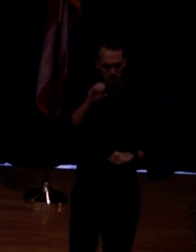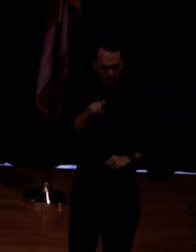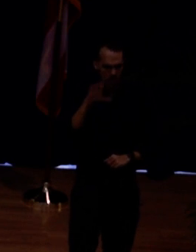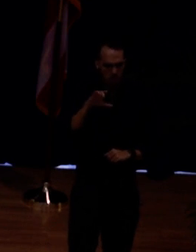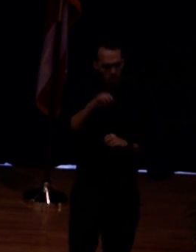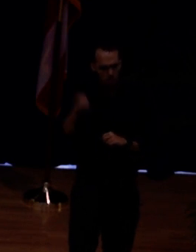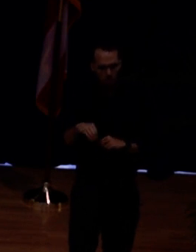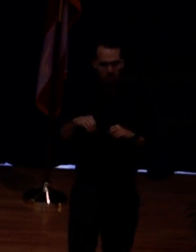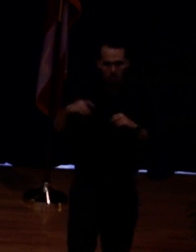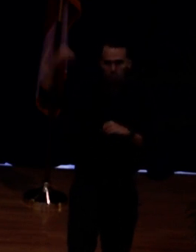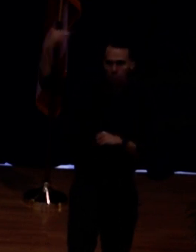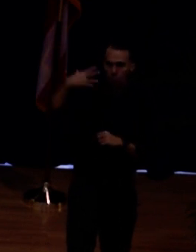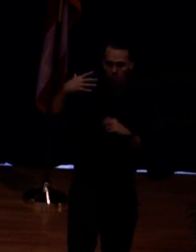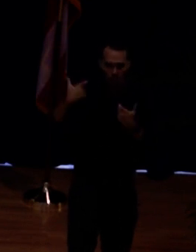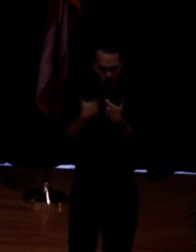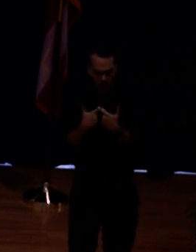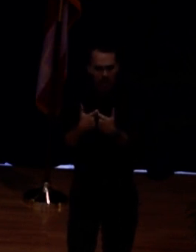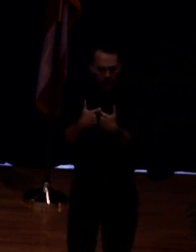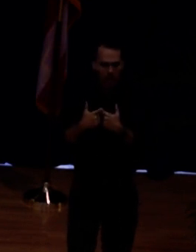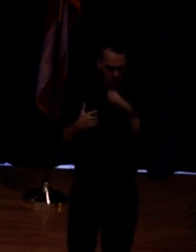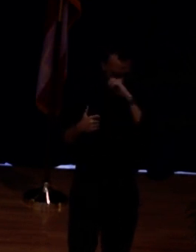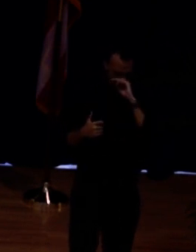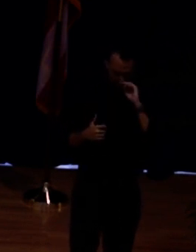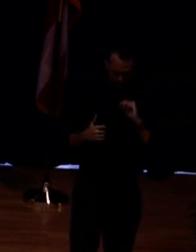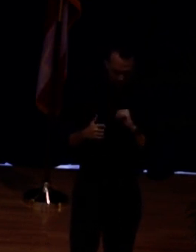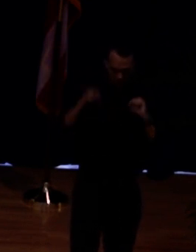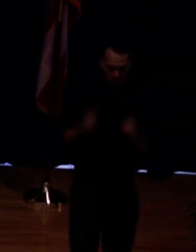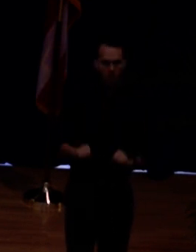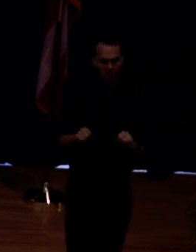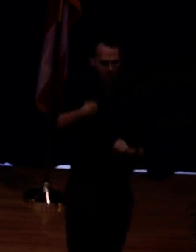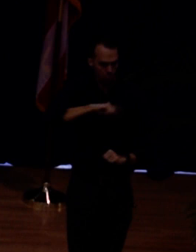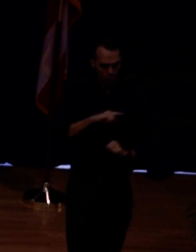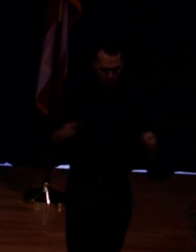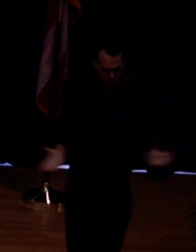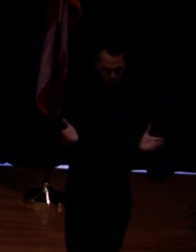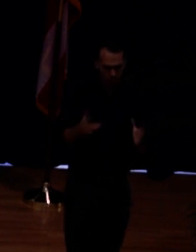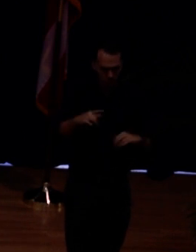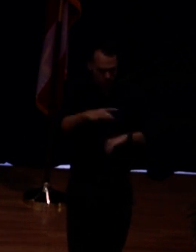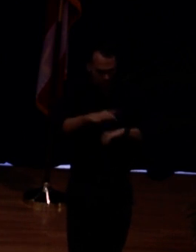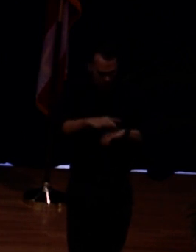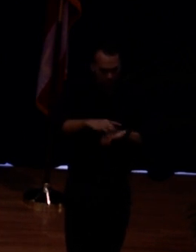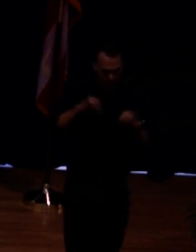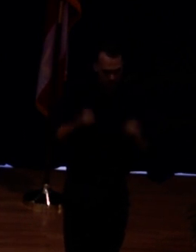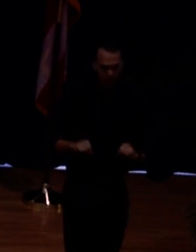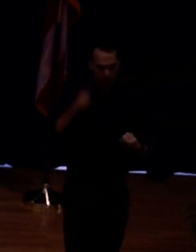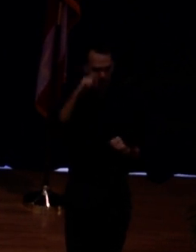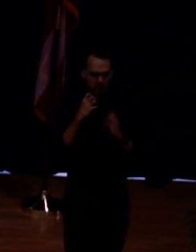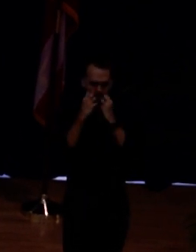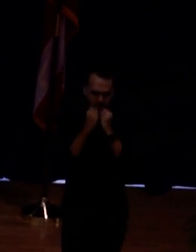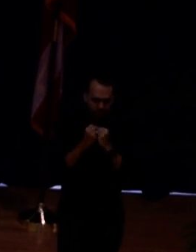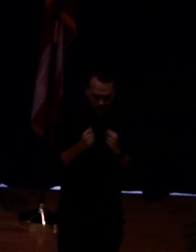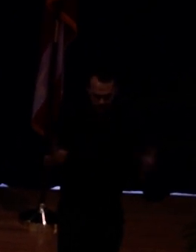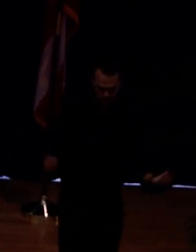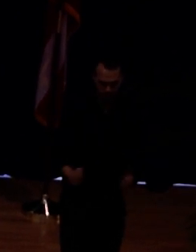renovable. Y por eso también, ¿verdad?, insistimos en que sacrificar nuestros terrenos agrícolas, que son preciados para nuestra